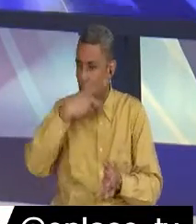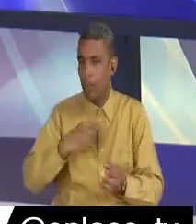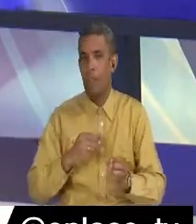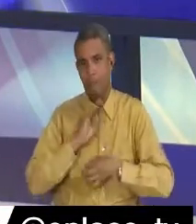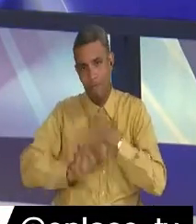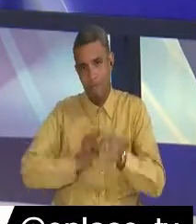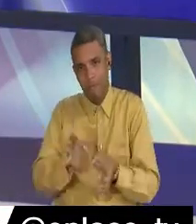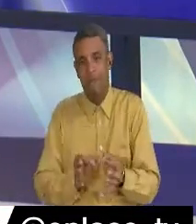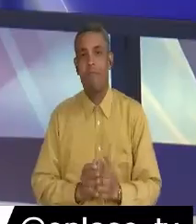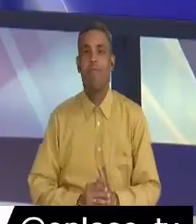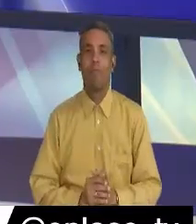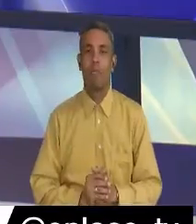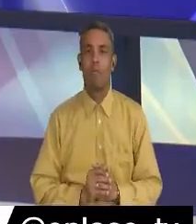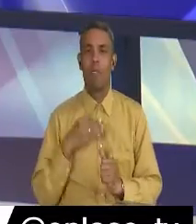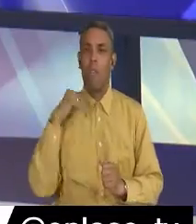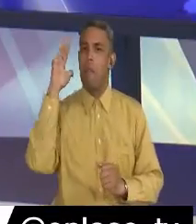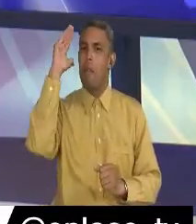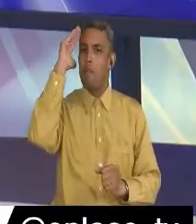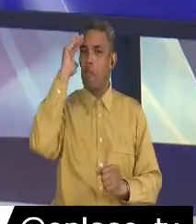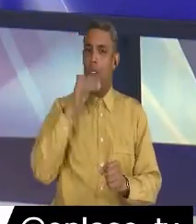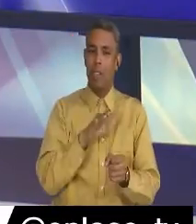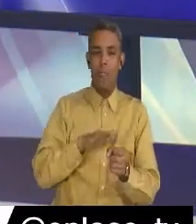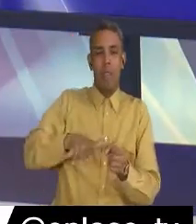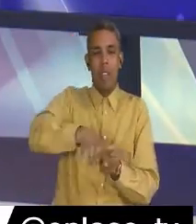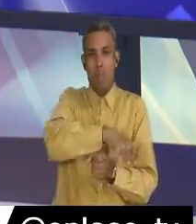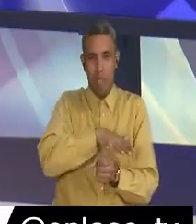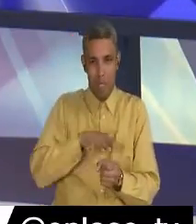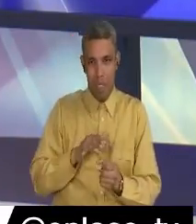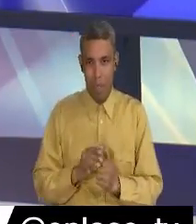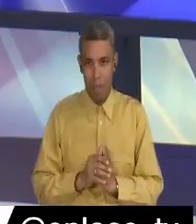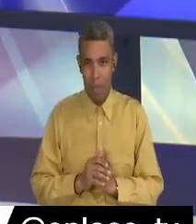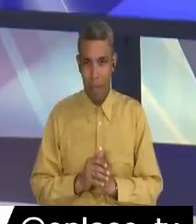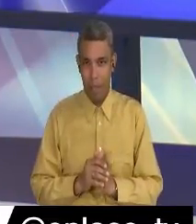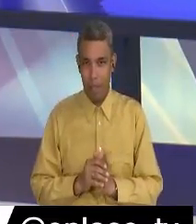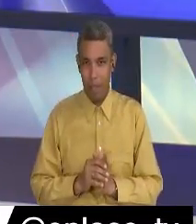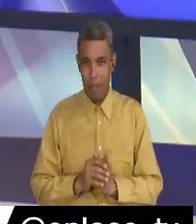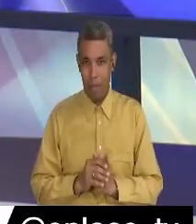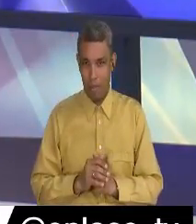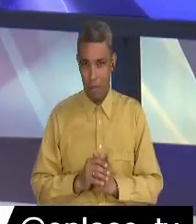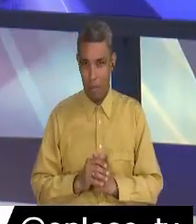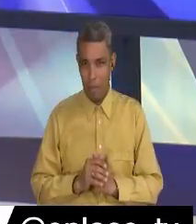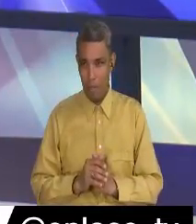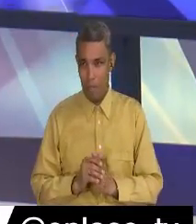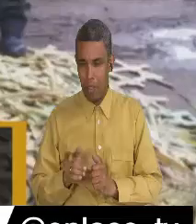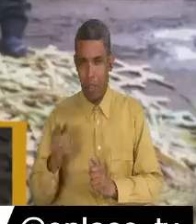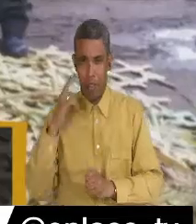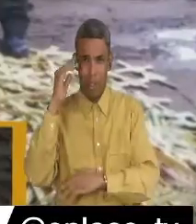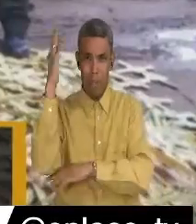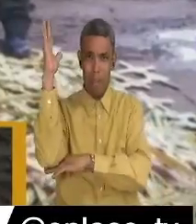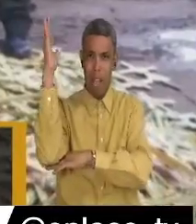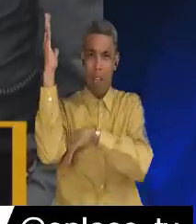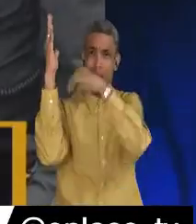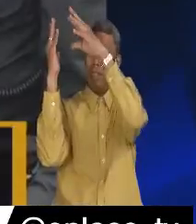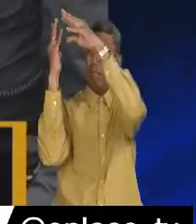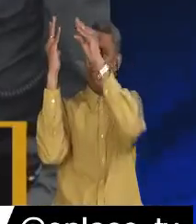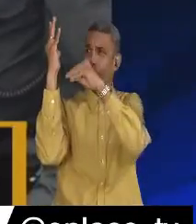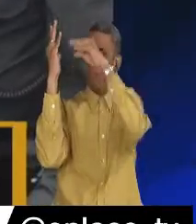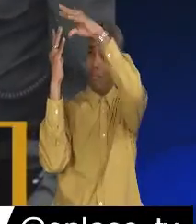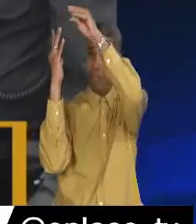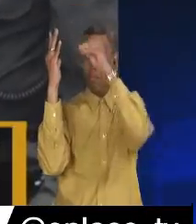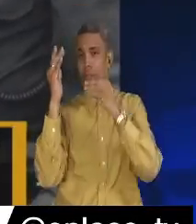Y la Policía de Medio Ambiente logró la incautación de al menos 400 kilos de palma en la puerta de los templos